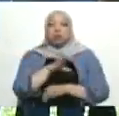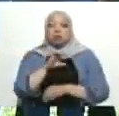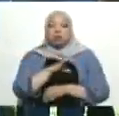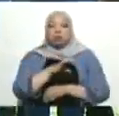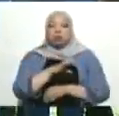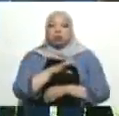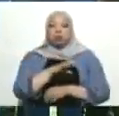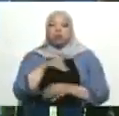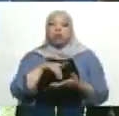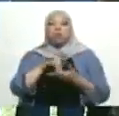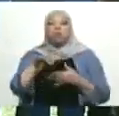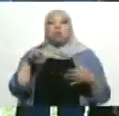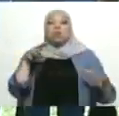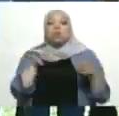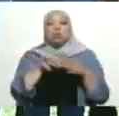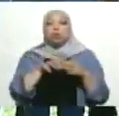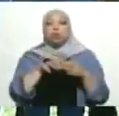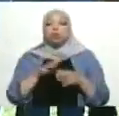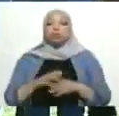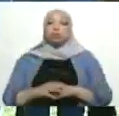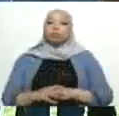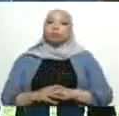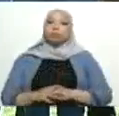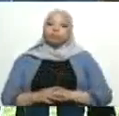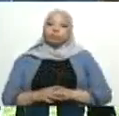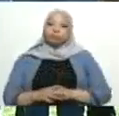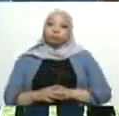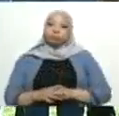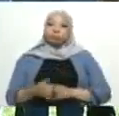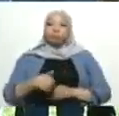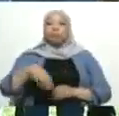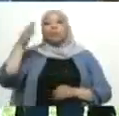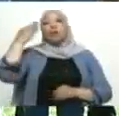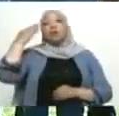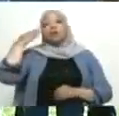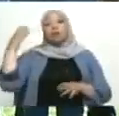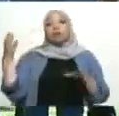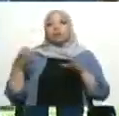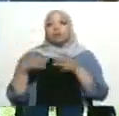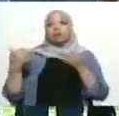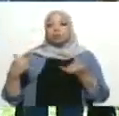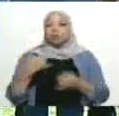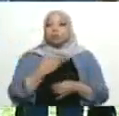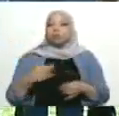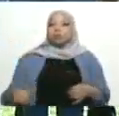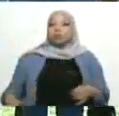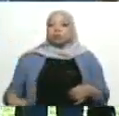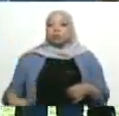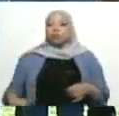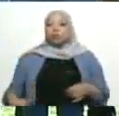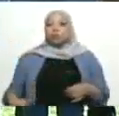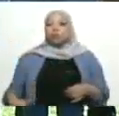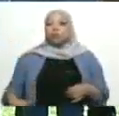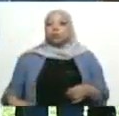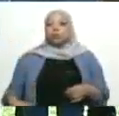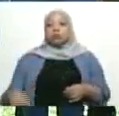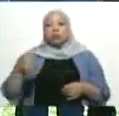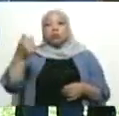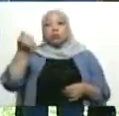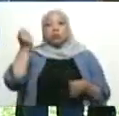Y fuimos y nos reunimos. Y yo salí de esa reunión, inmediatamente llamé al presidente y me dijo, ¿qué pasó? Es un coco